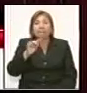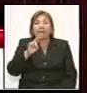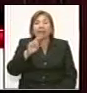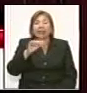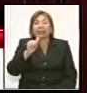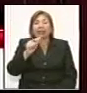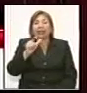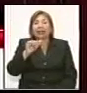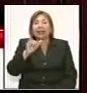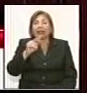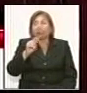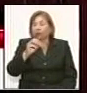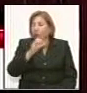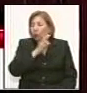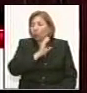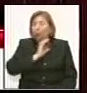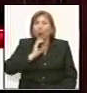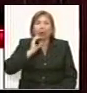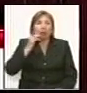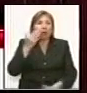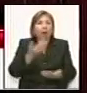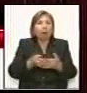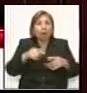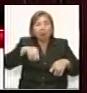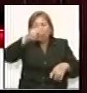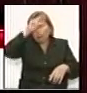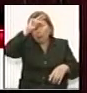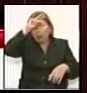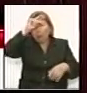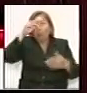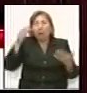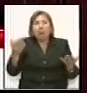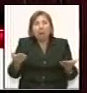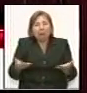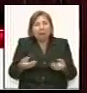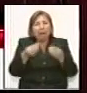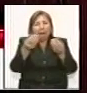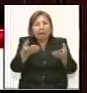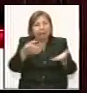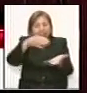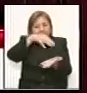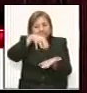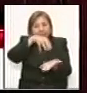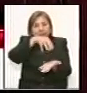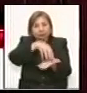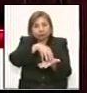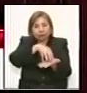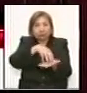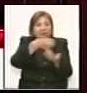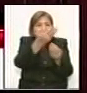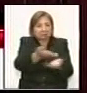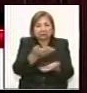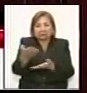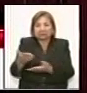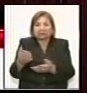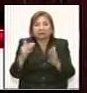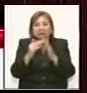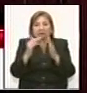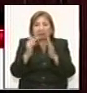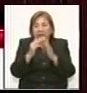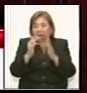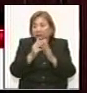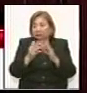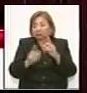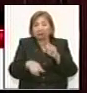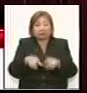Marielitos. Y los cubanos que llegaron al Perú en esa época, todavía se les hizo una pequeña ciudadela, se les dio casas